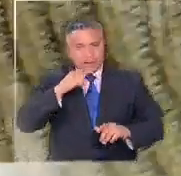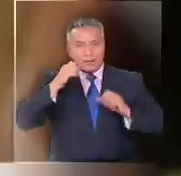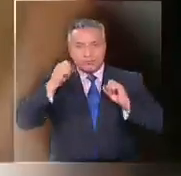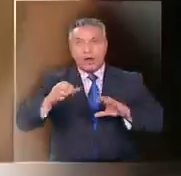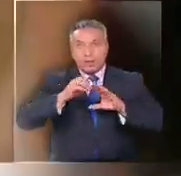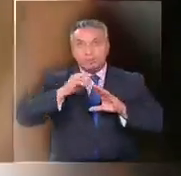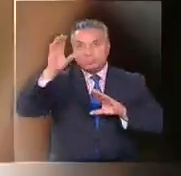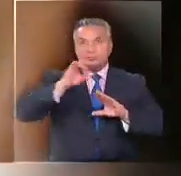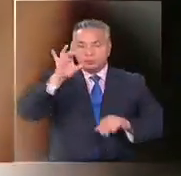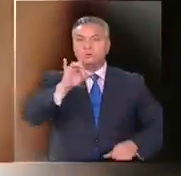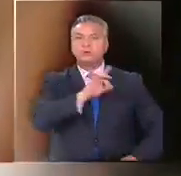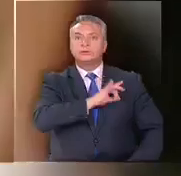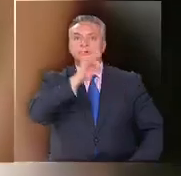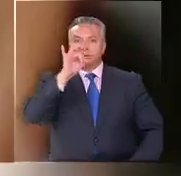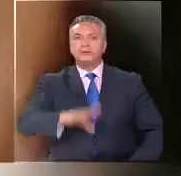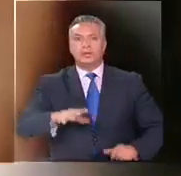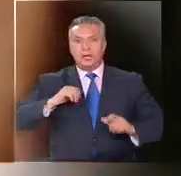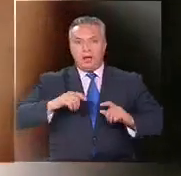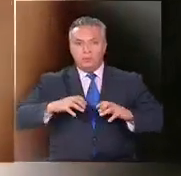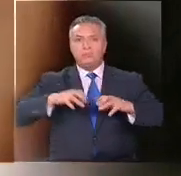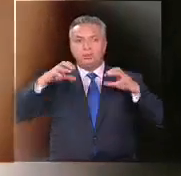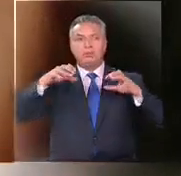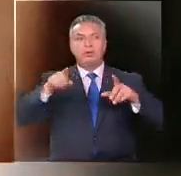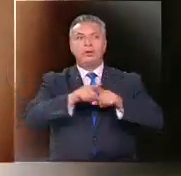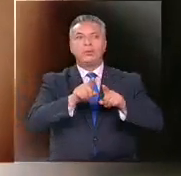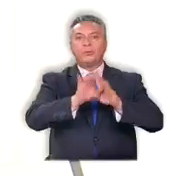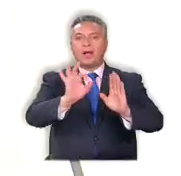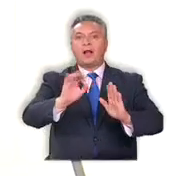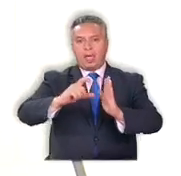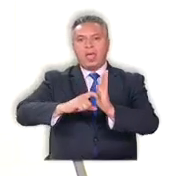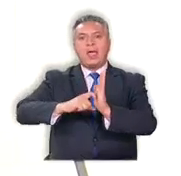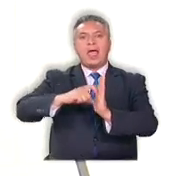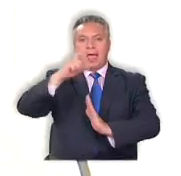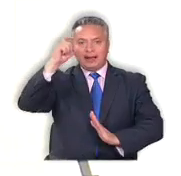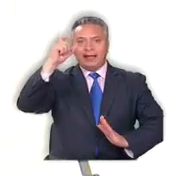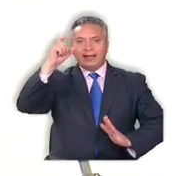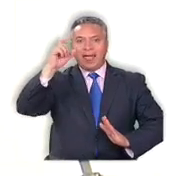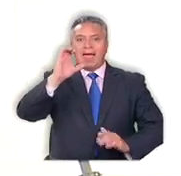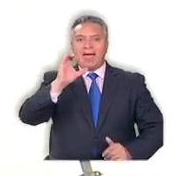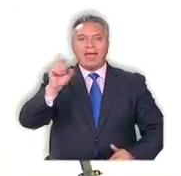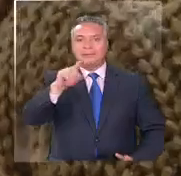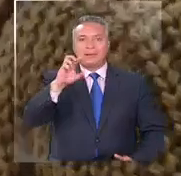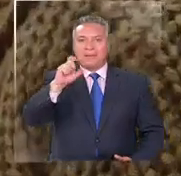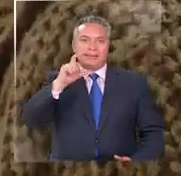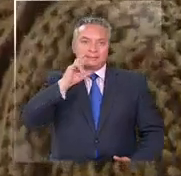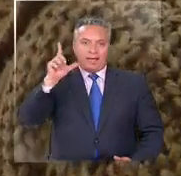en el espacio para meterse de lleno en la carrera espacial. Un